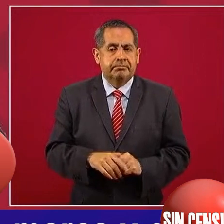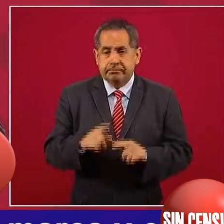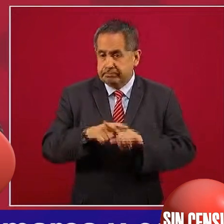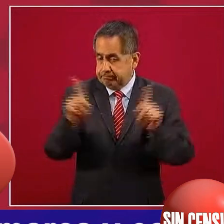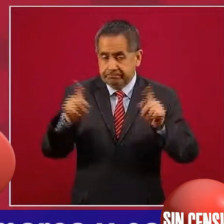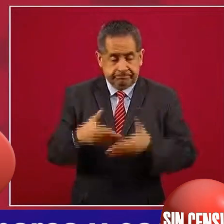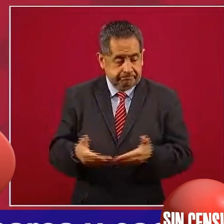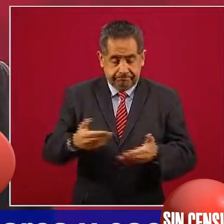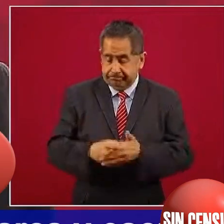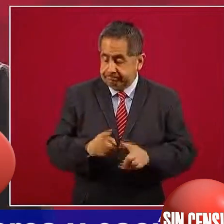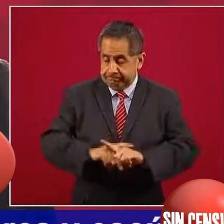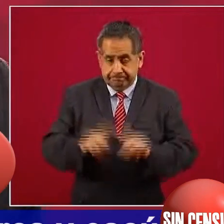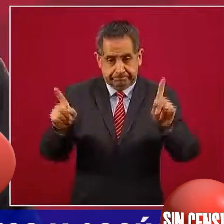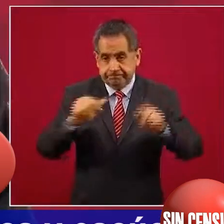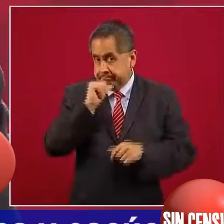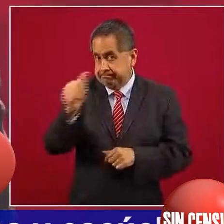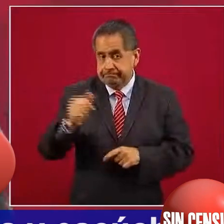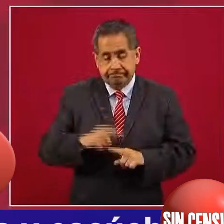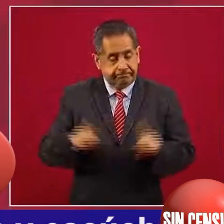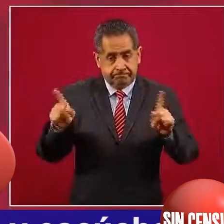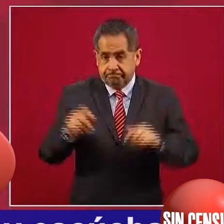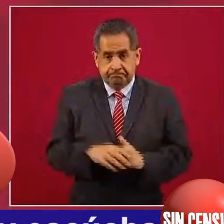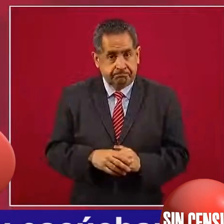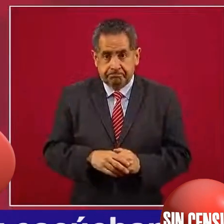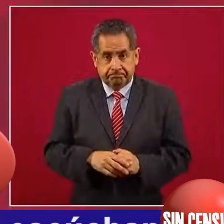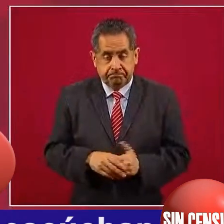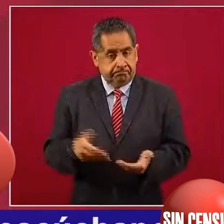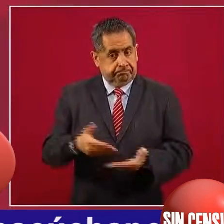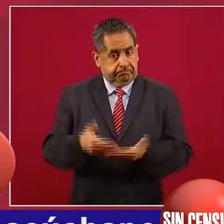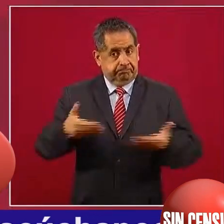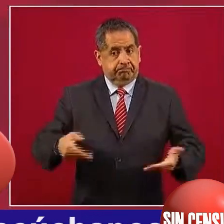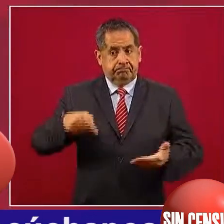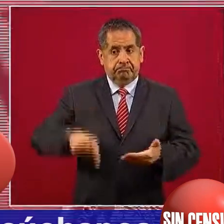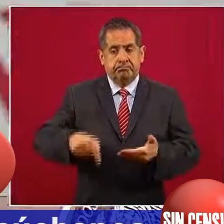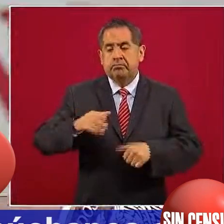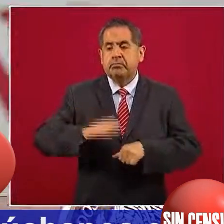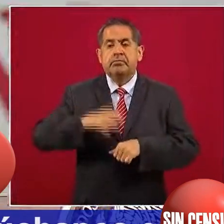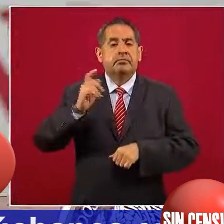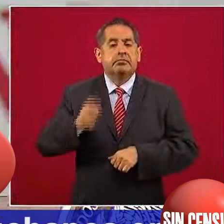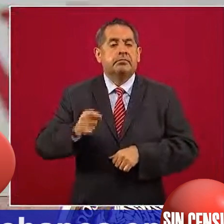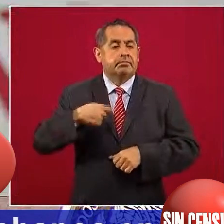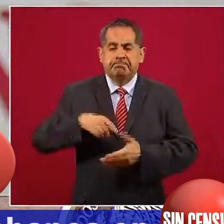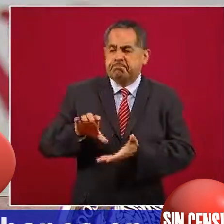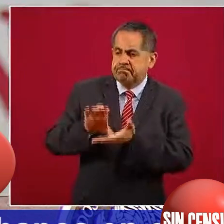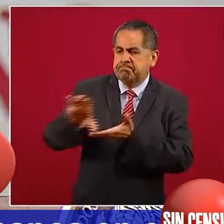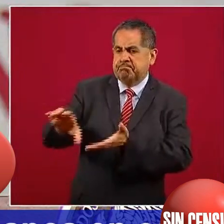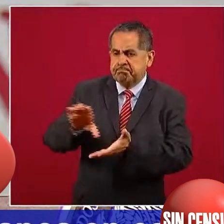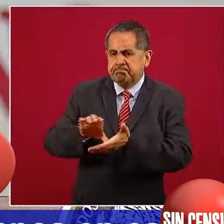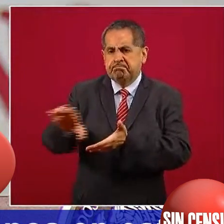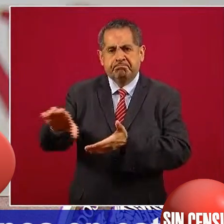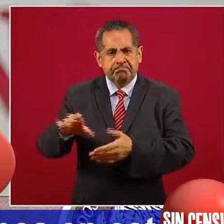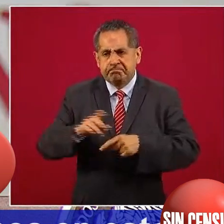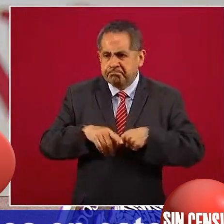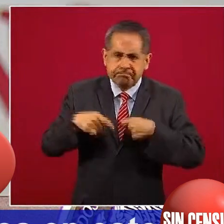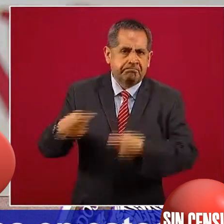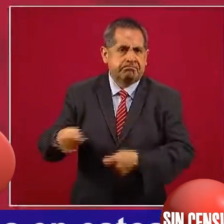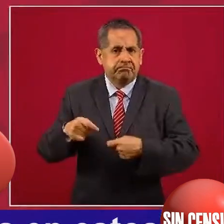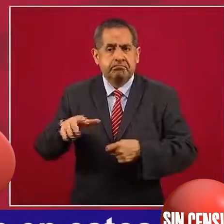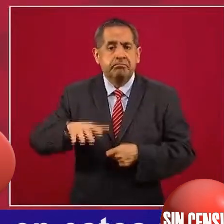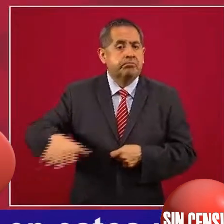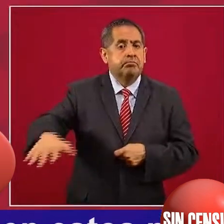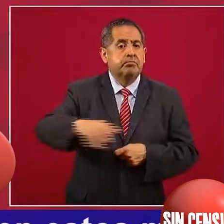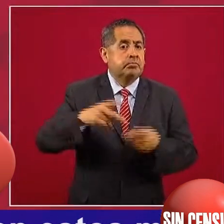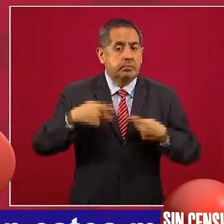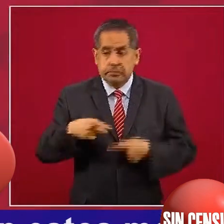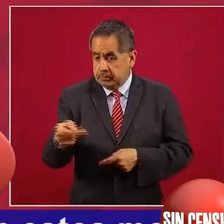Pero no es así, porque ahora es más lo que destinamos a apoyar a la